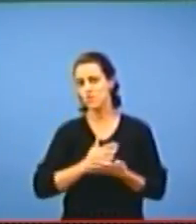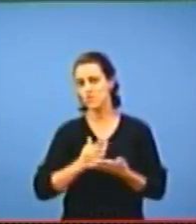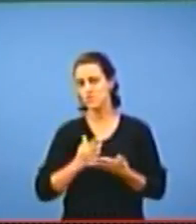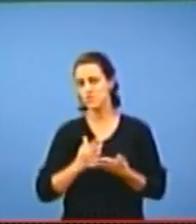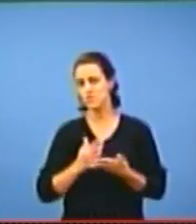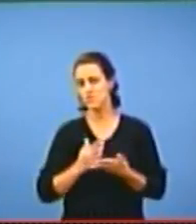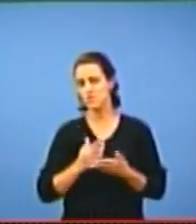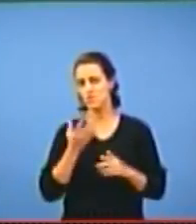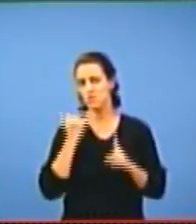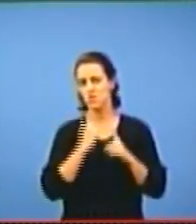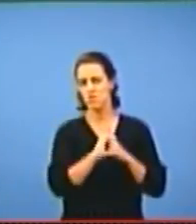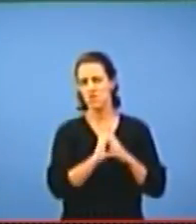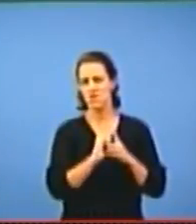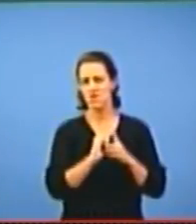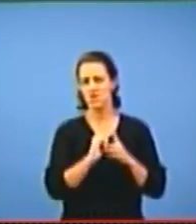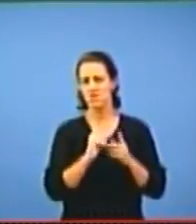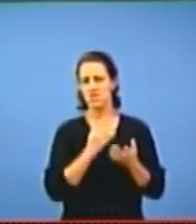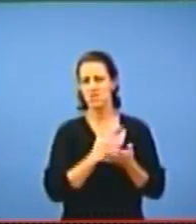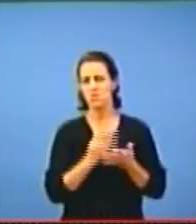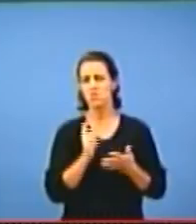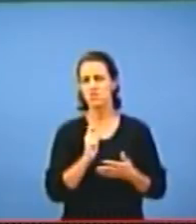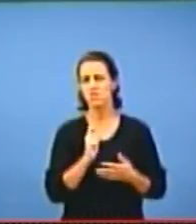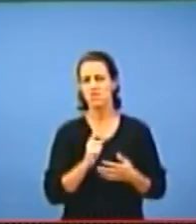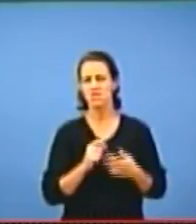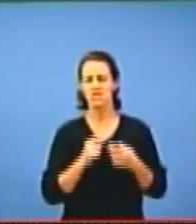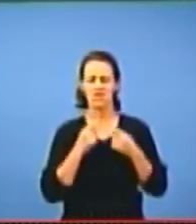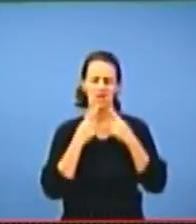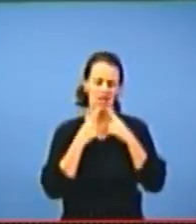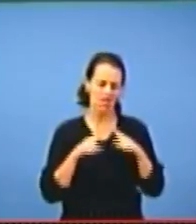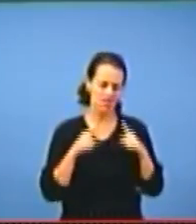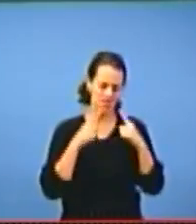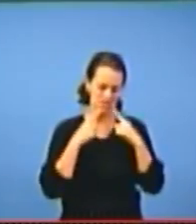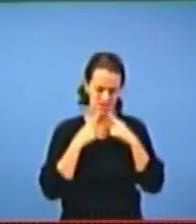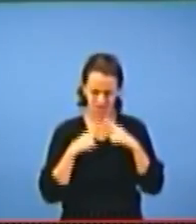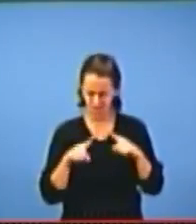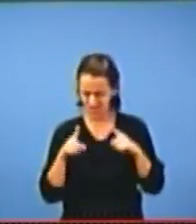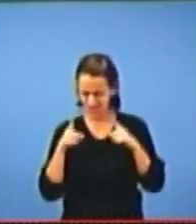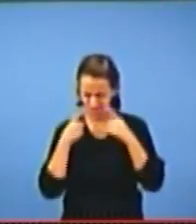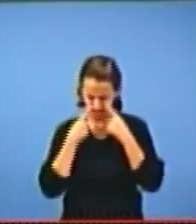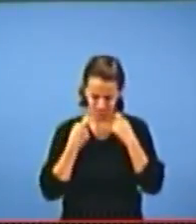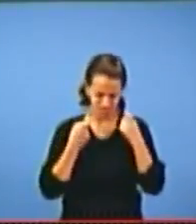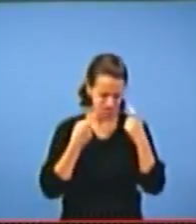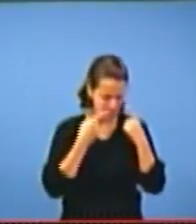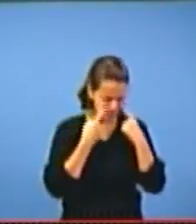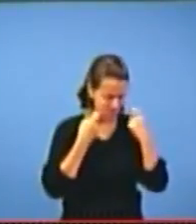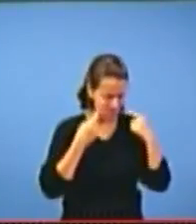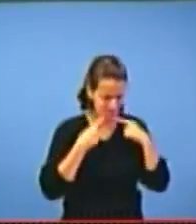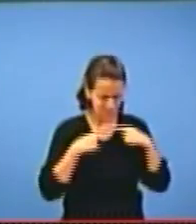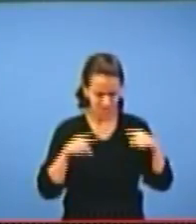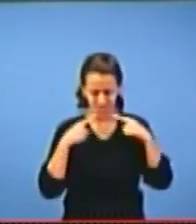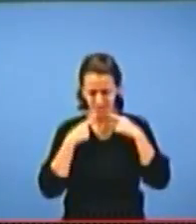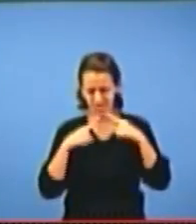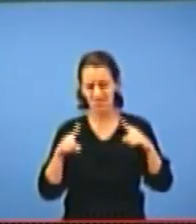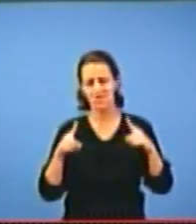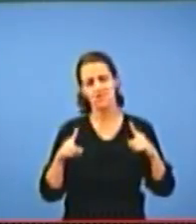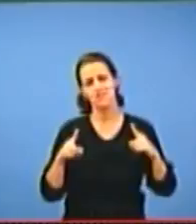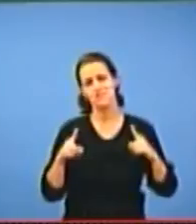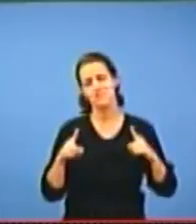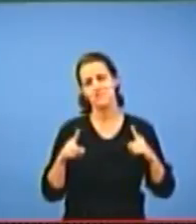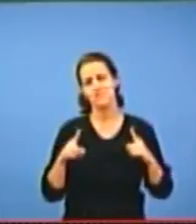en lamentaciones. Eran lamentaciones del Espíritu Santo para un pueblo que había sido levantado para guardar todos los misterios,